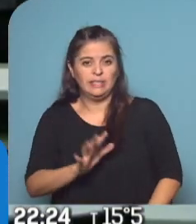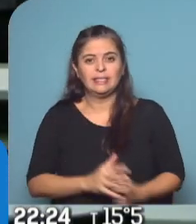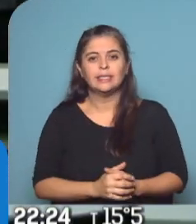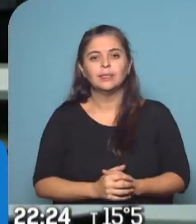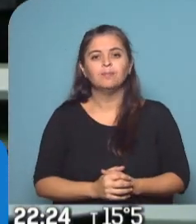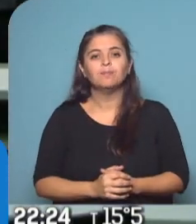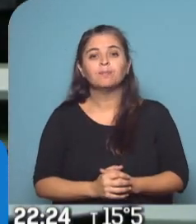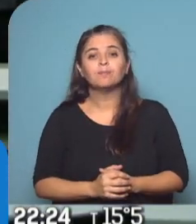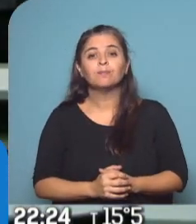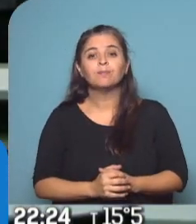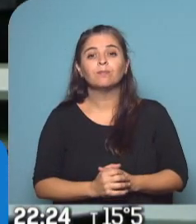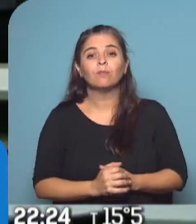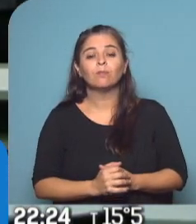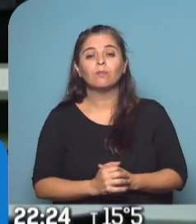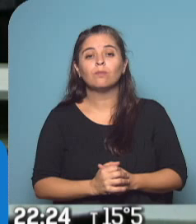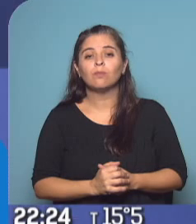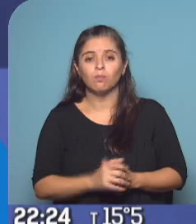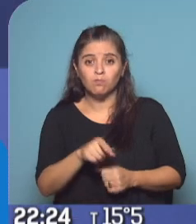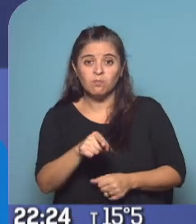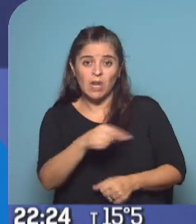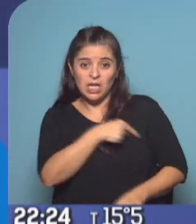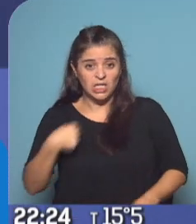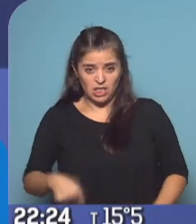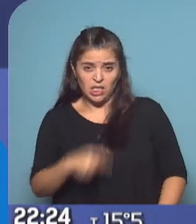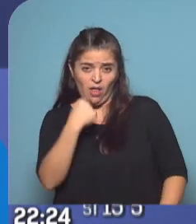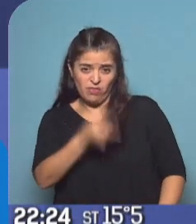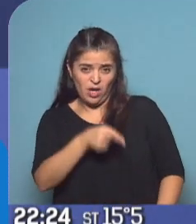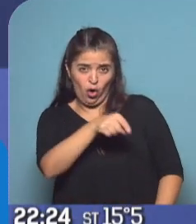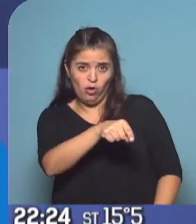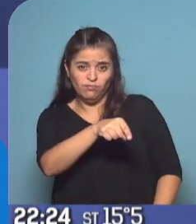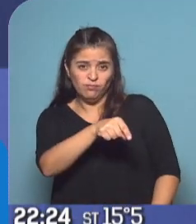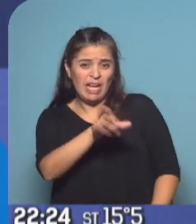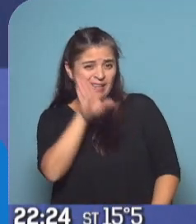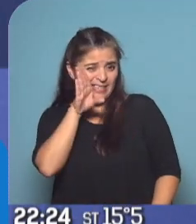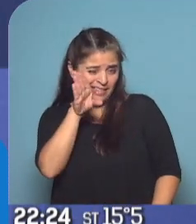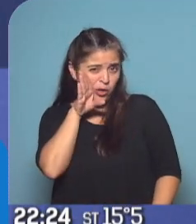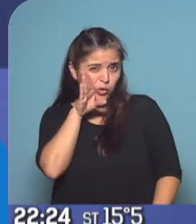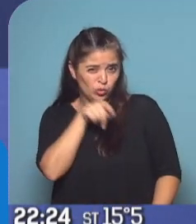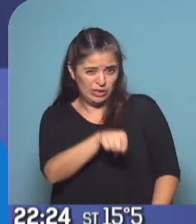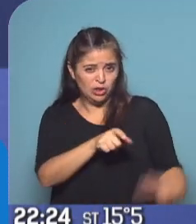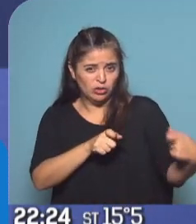infantil cuya vida ha sido modificada